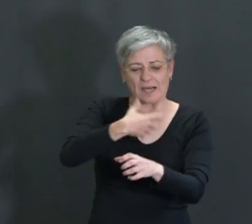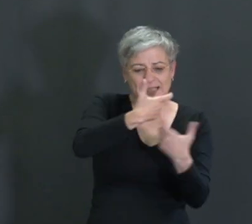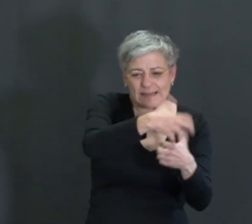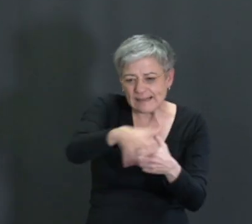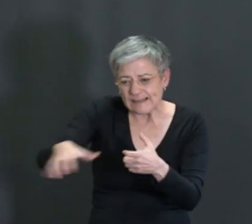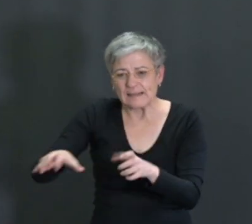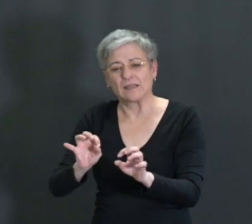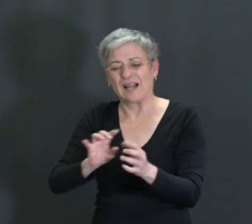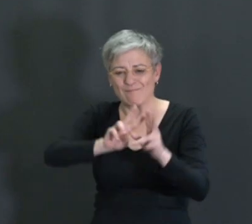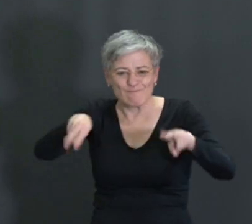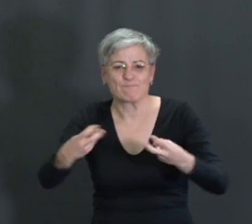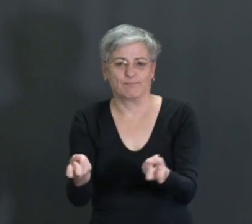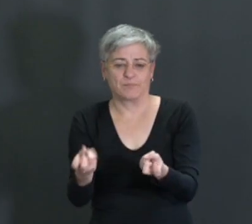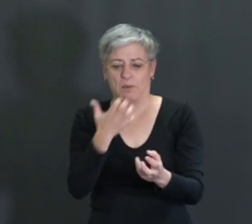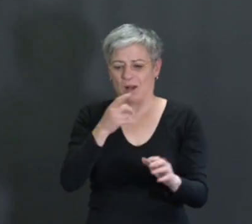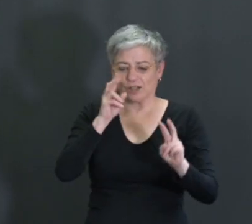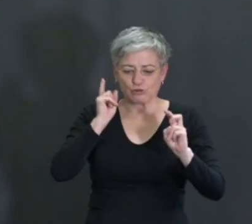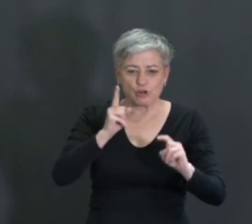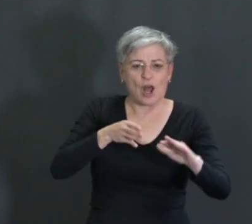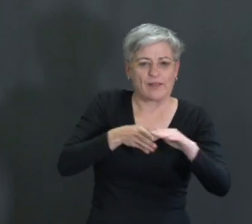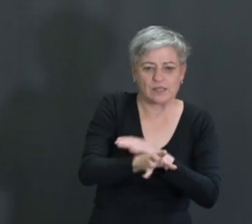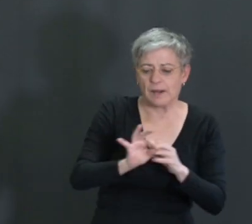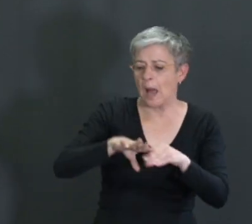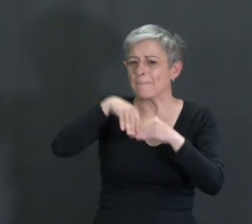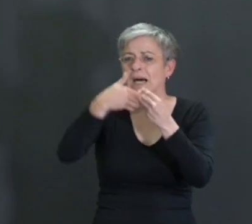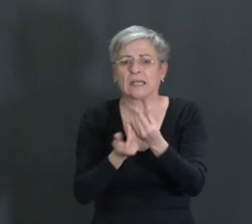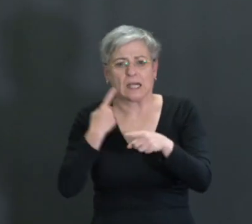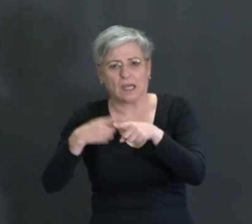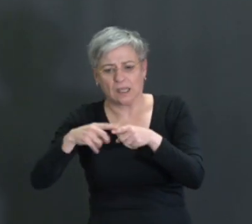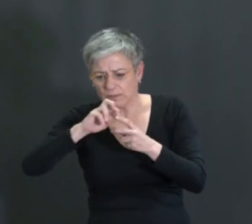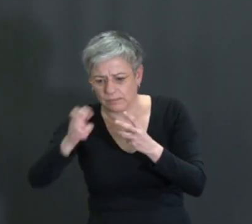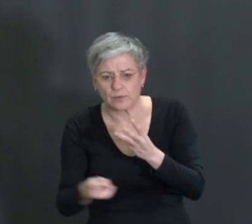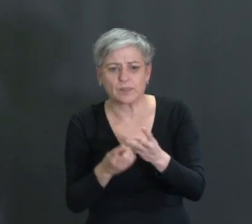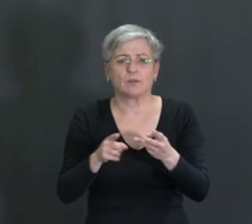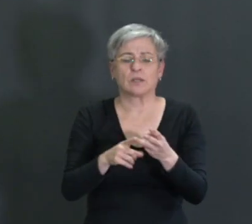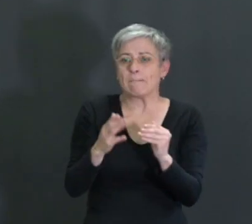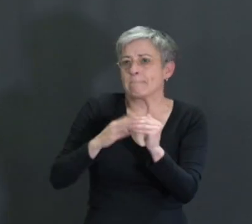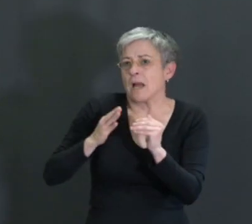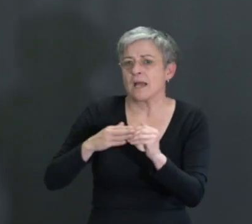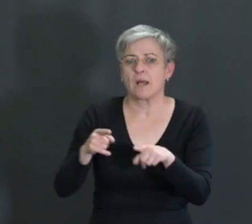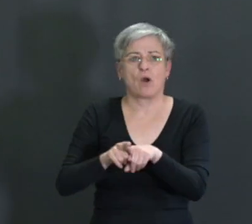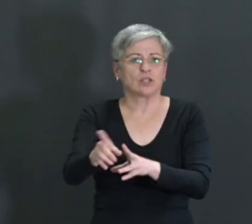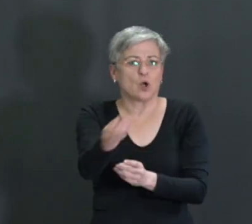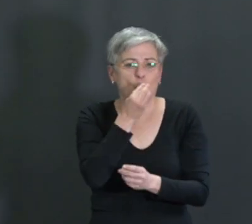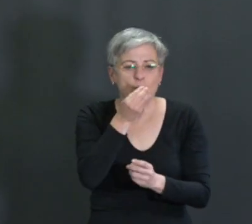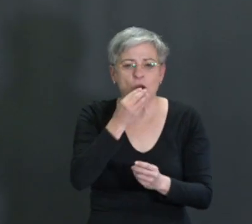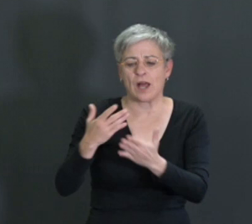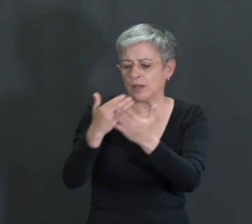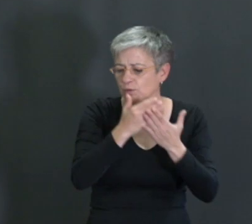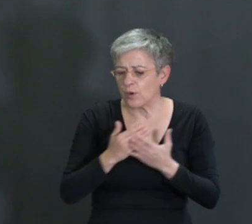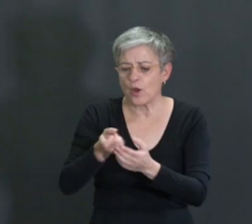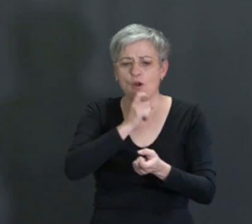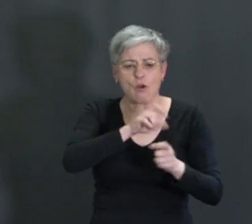la accesibilidad, sino los materiales, los más mínimos de comida, de estudios,